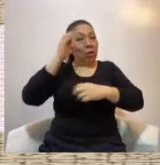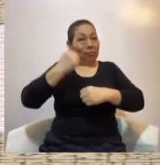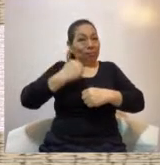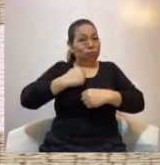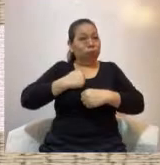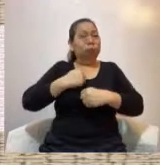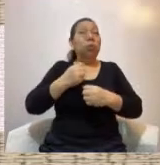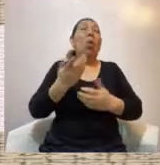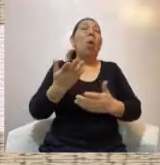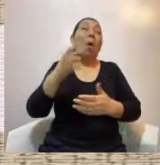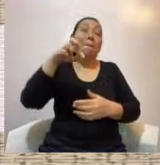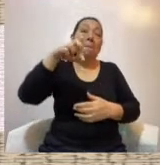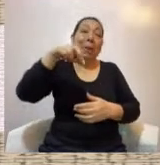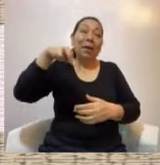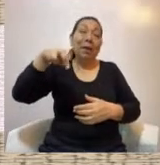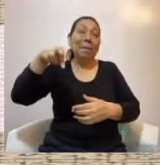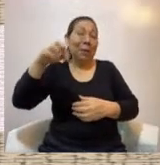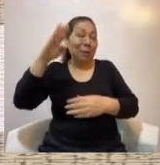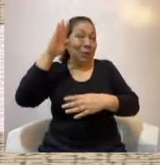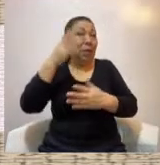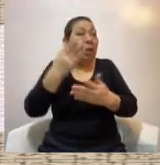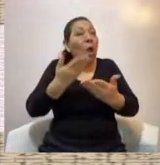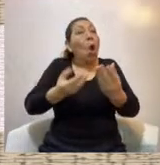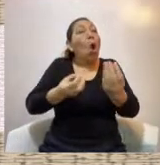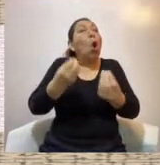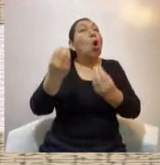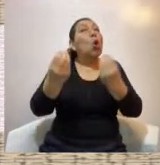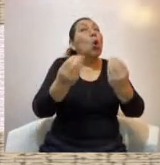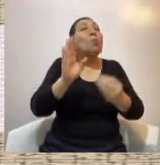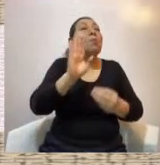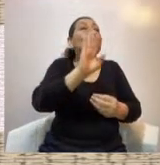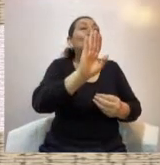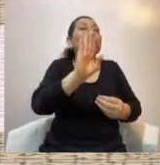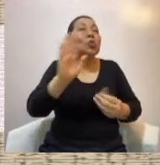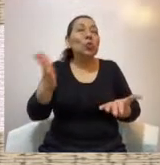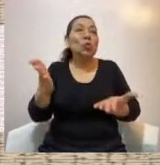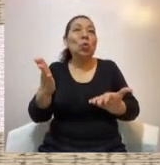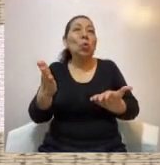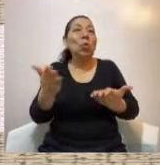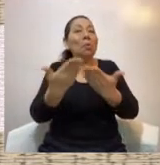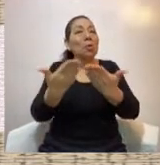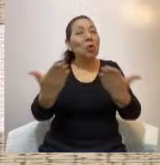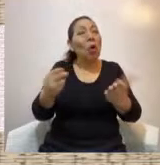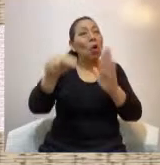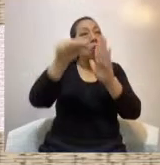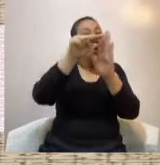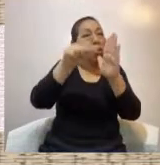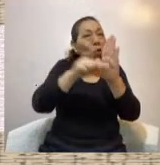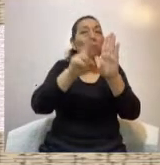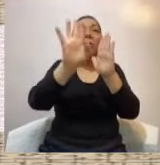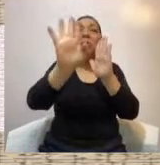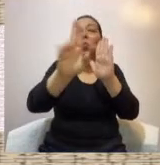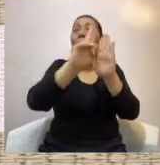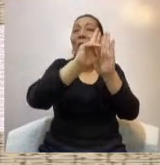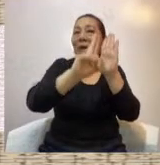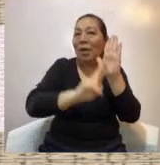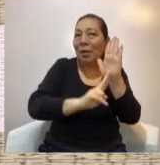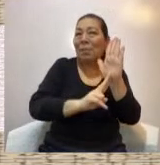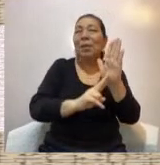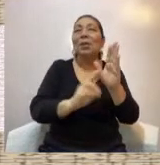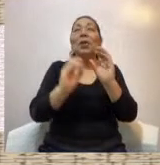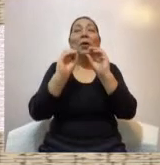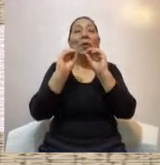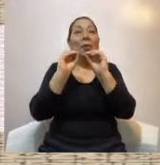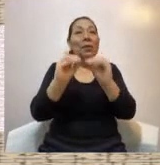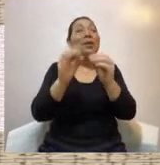Fuerzas Armadas y las Fuerzas Policiales al momento de diseñar sus instrumentos normativos, sus reglamentos,